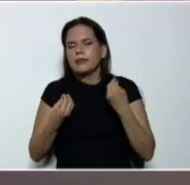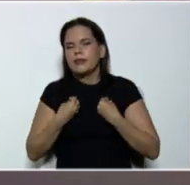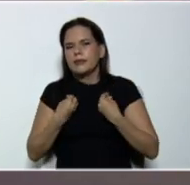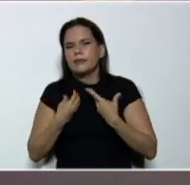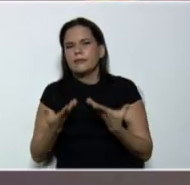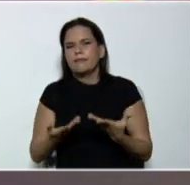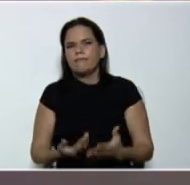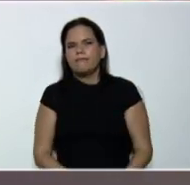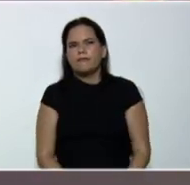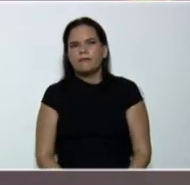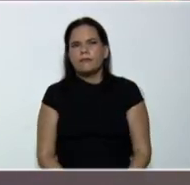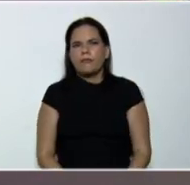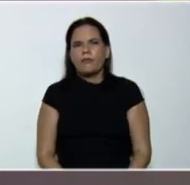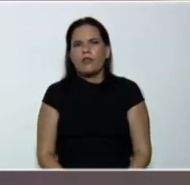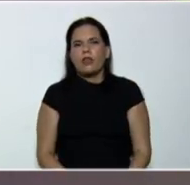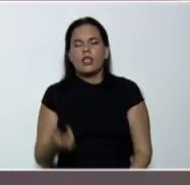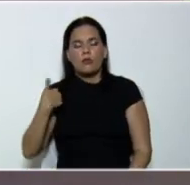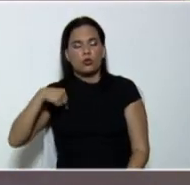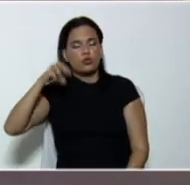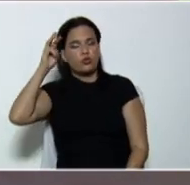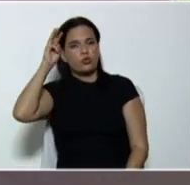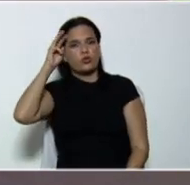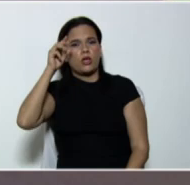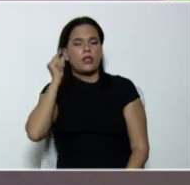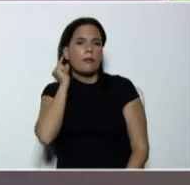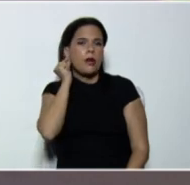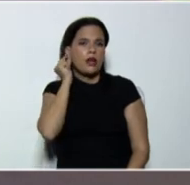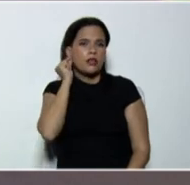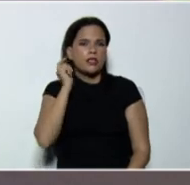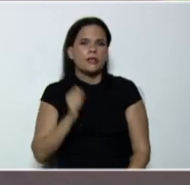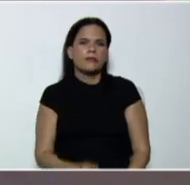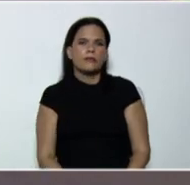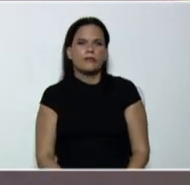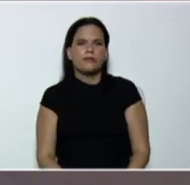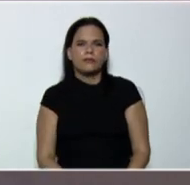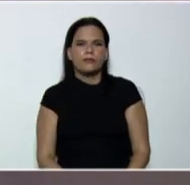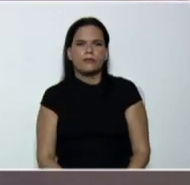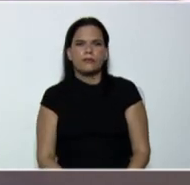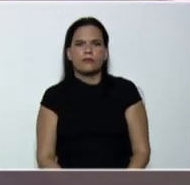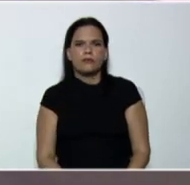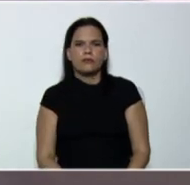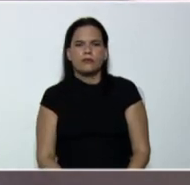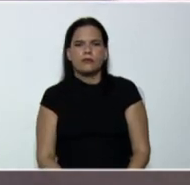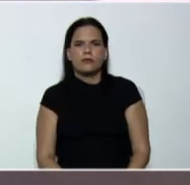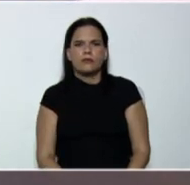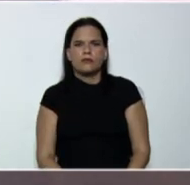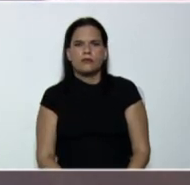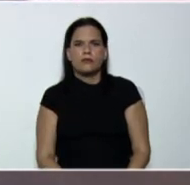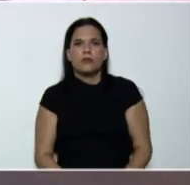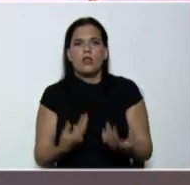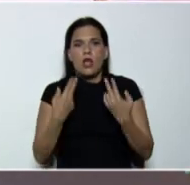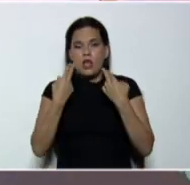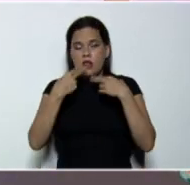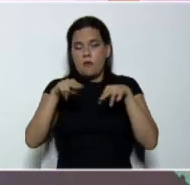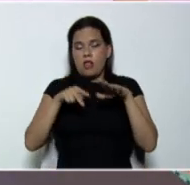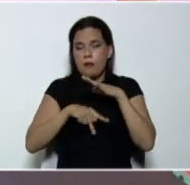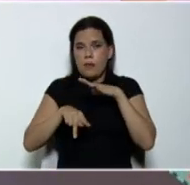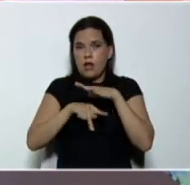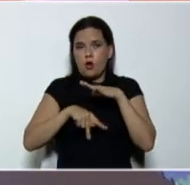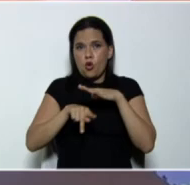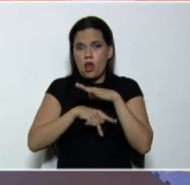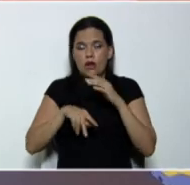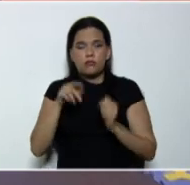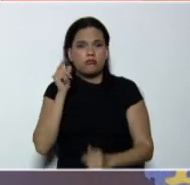y para eso contaremos con nuestras maestras favoritas y se trata de Yelixa León para el nivel de educación inicial,